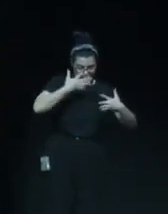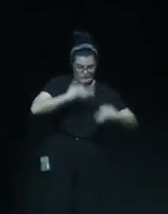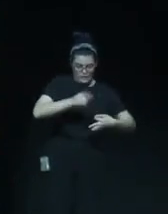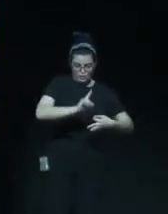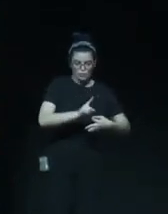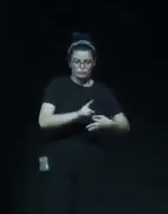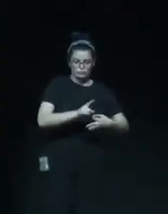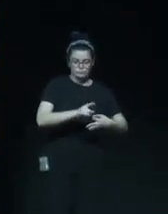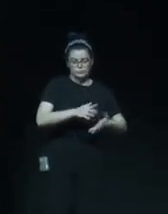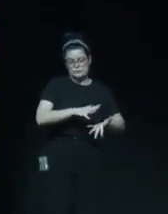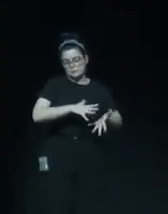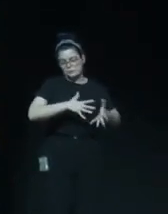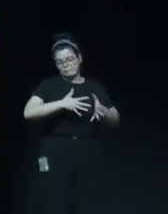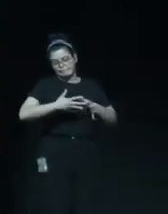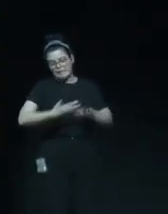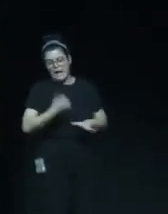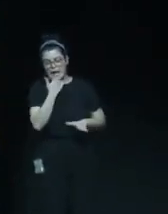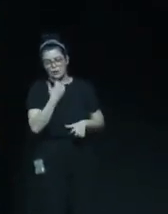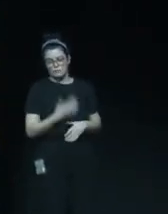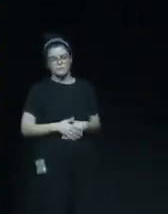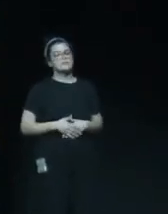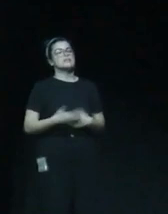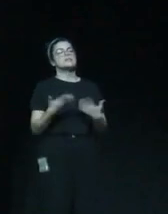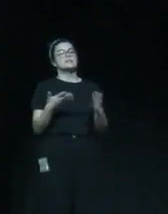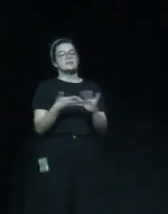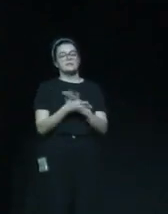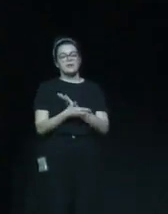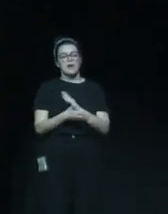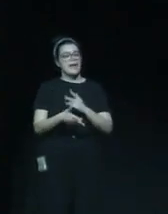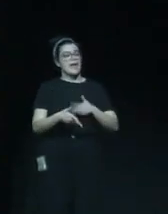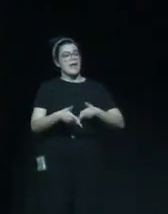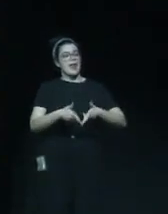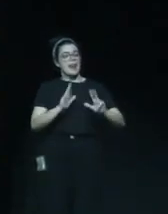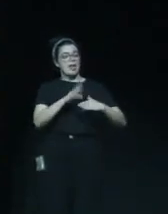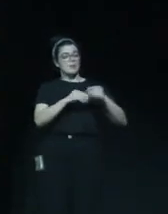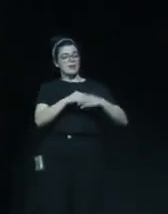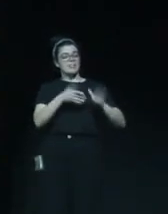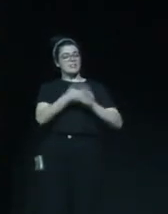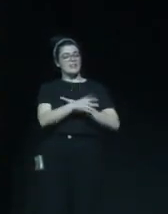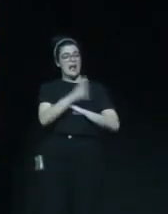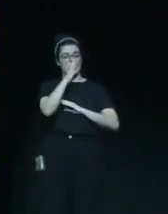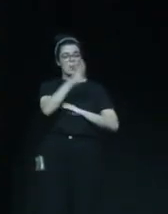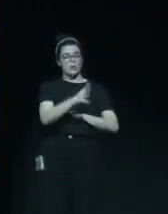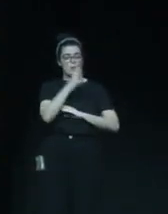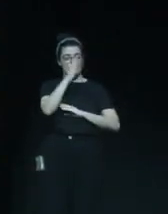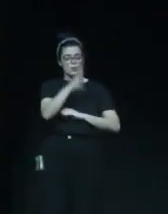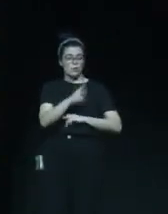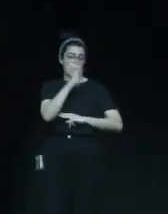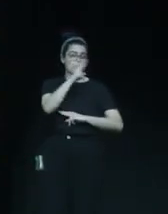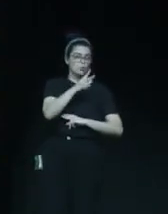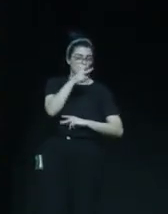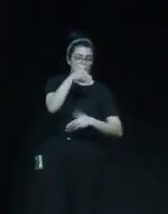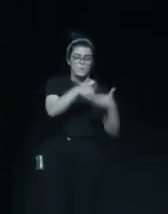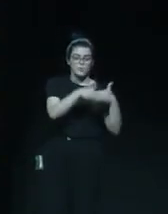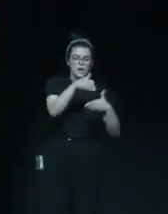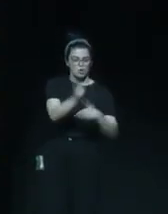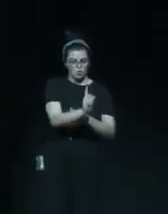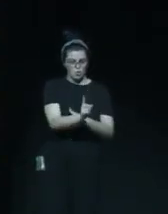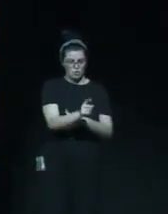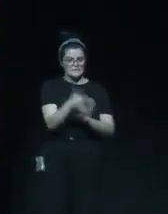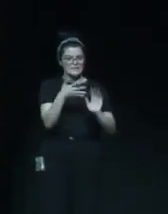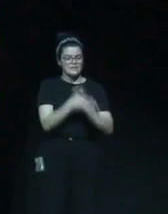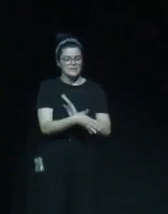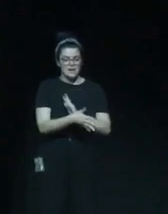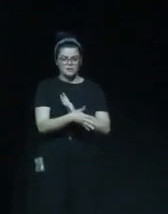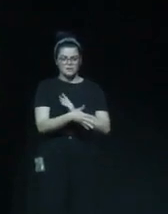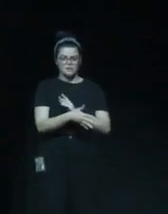en plenitud. Es decir, la democracia no es votar cada 4 años o cada 2. La democracia es que haya referéndum para